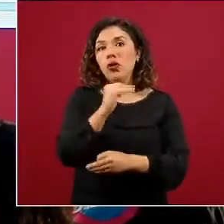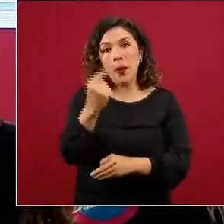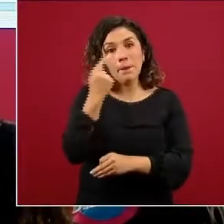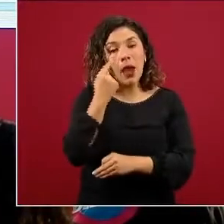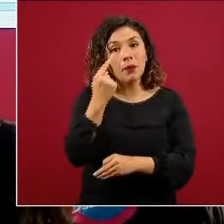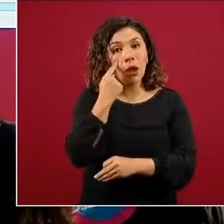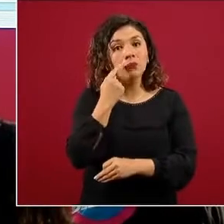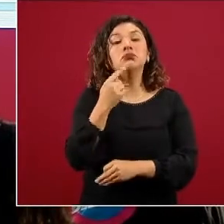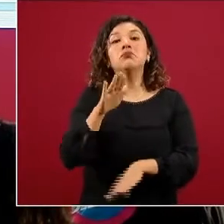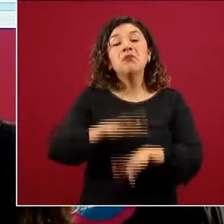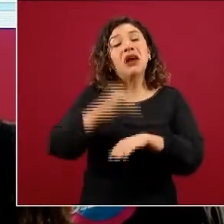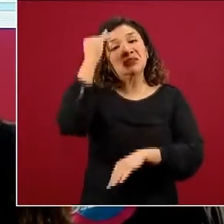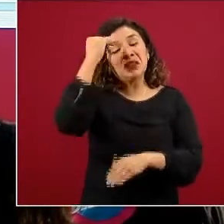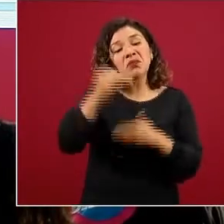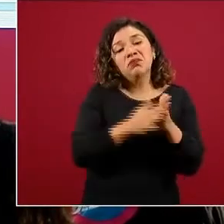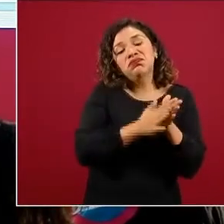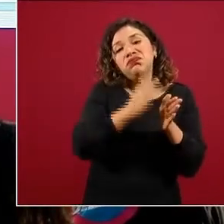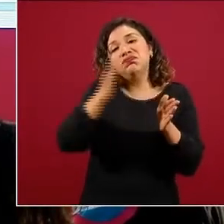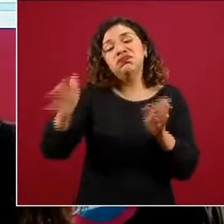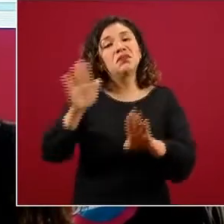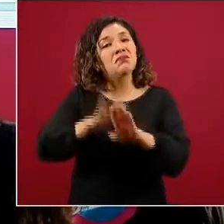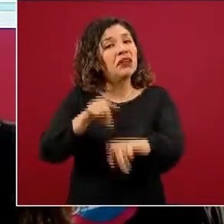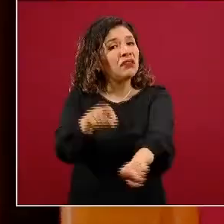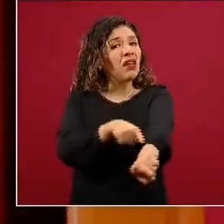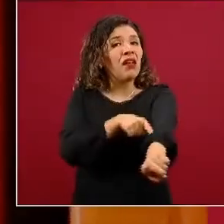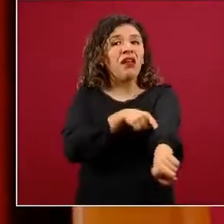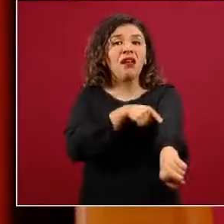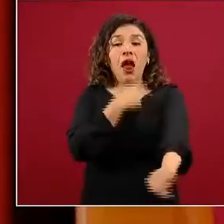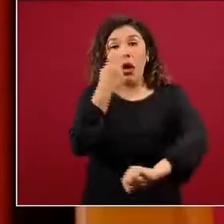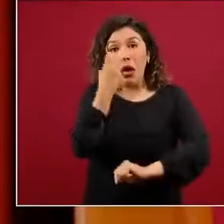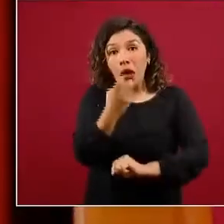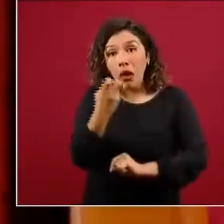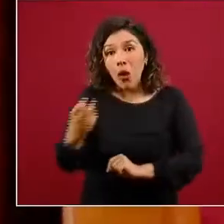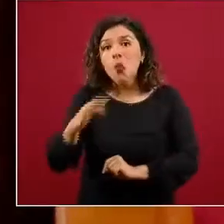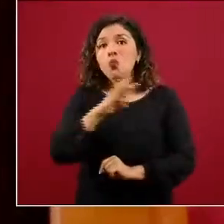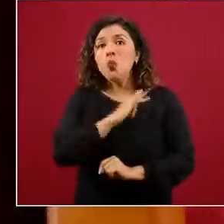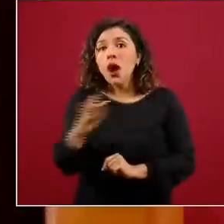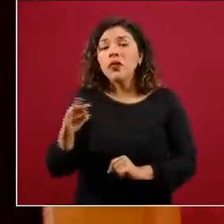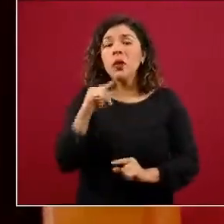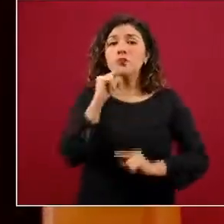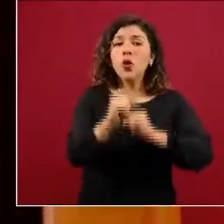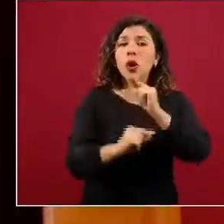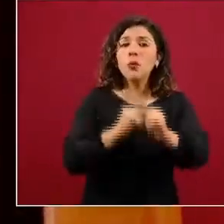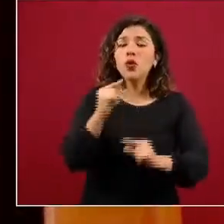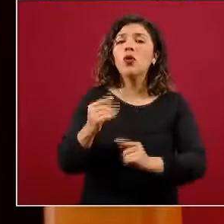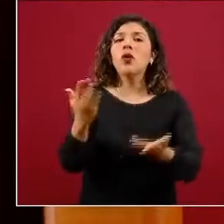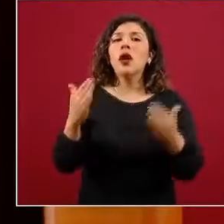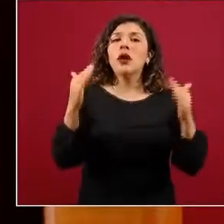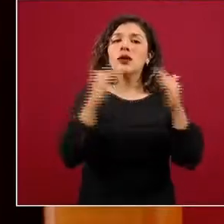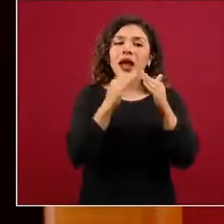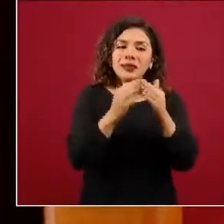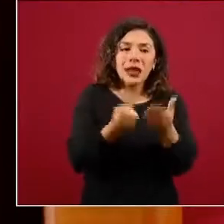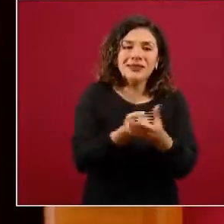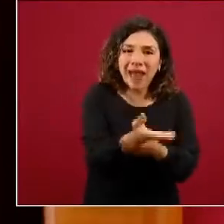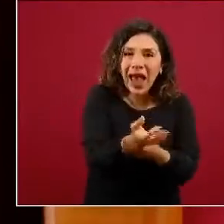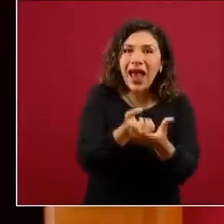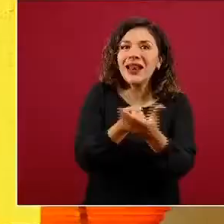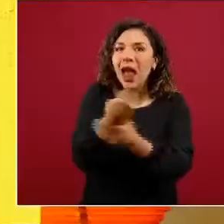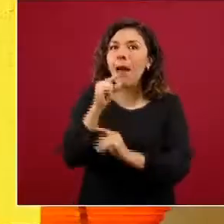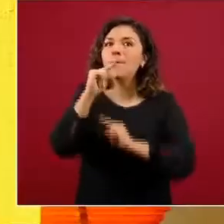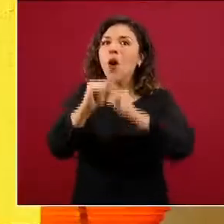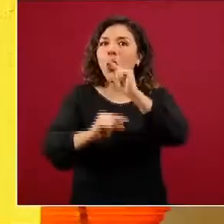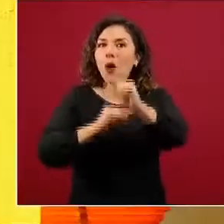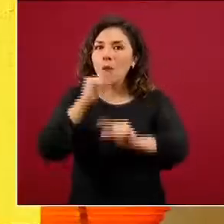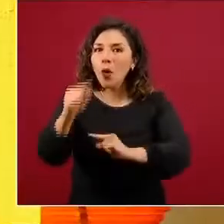y seguramente por un tiempo largo, muy largo, que nos permita ir desconfinando, ir saliendo a la vía